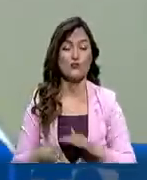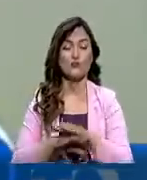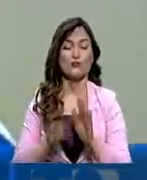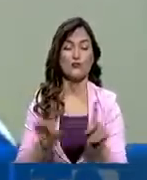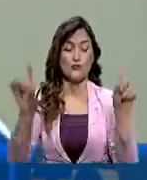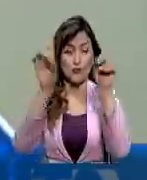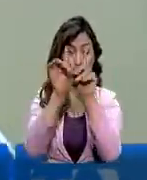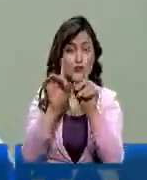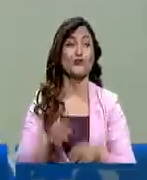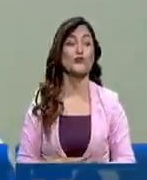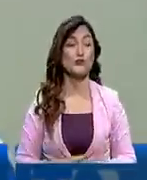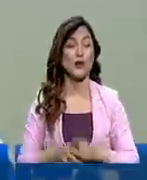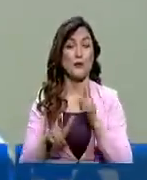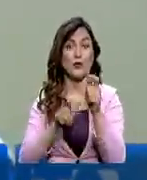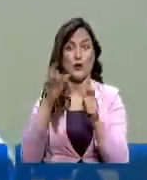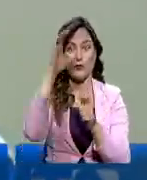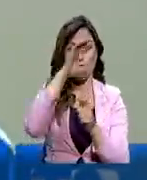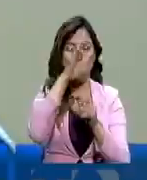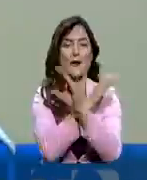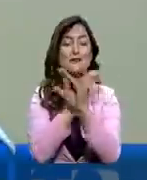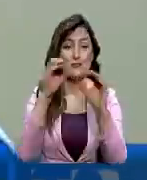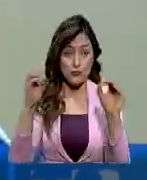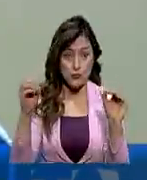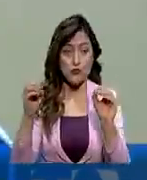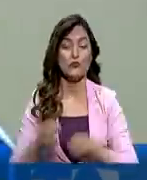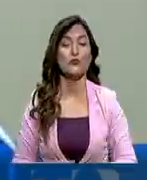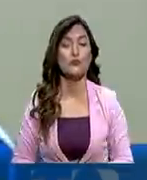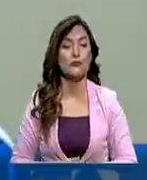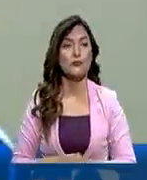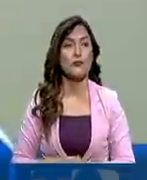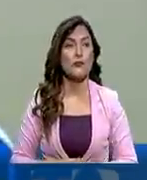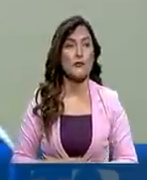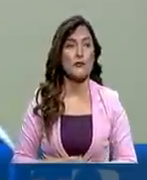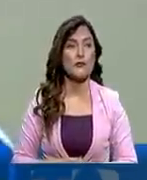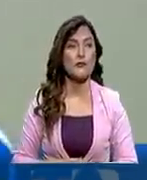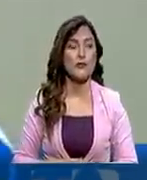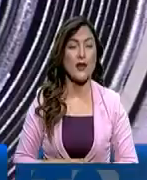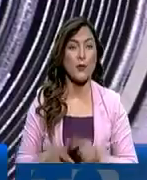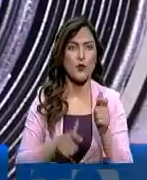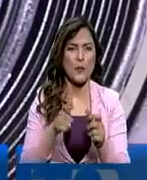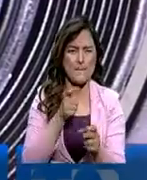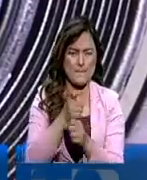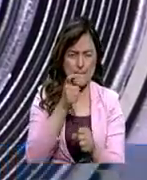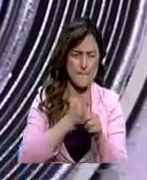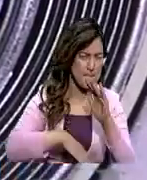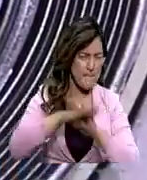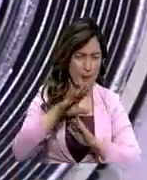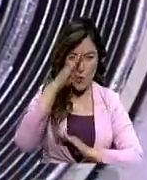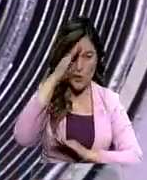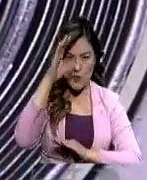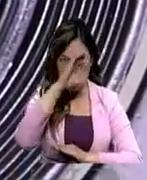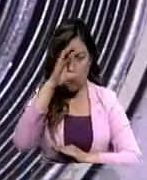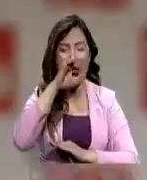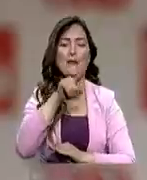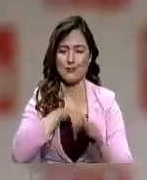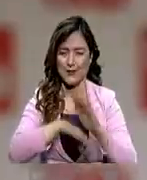datos en lo que tiene que ver a personas desaparecidas. También a los más buscados. La compra de estos dispositivos